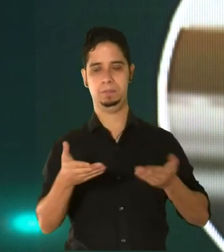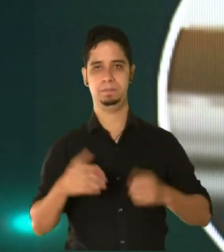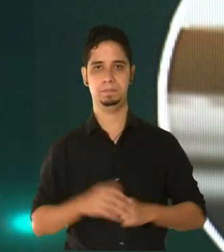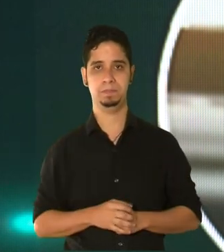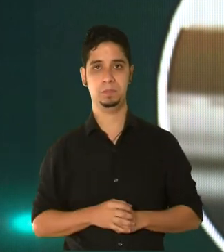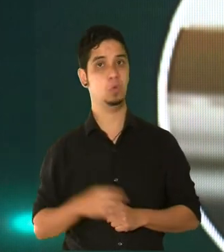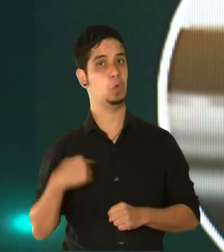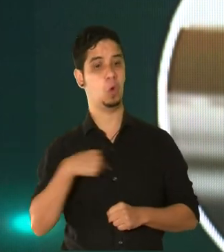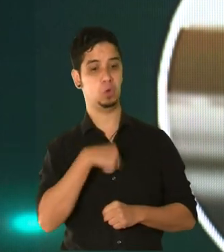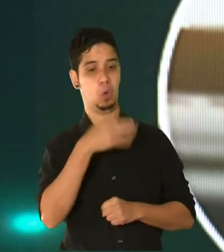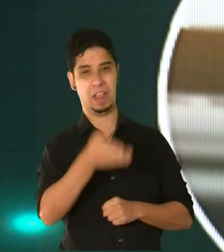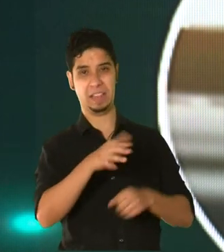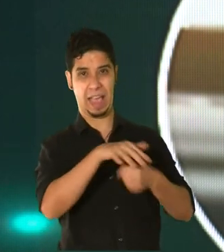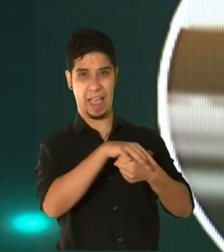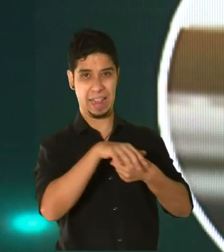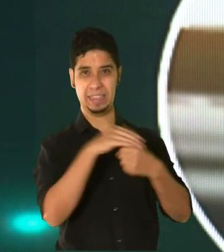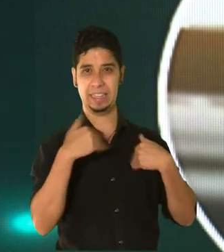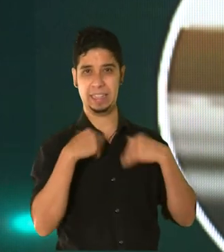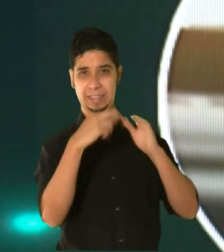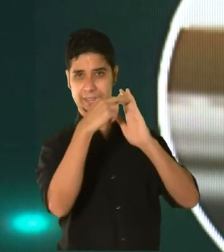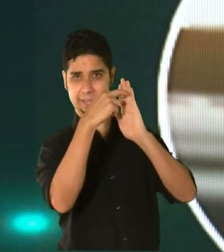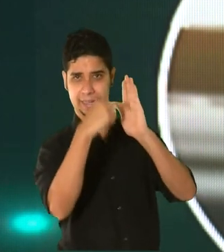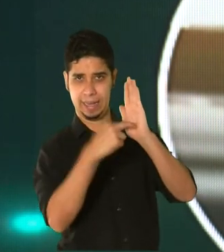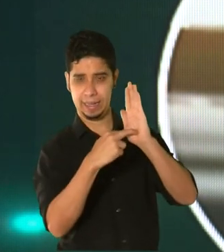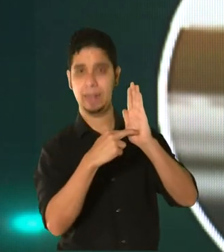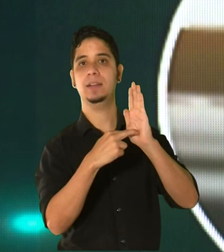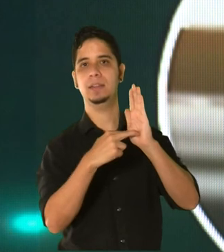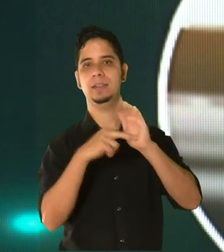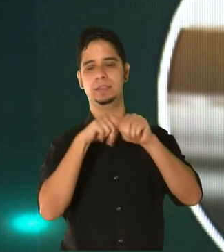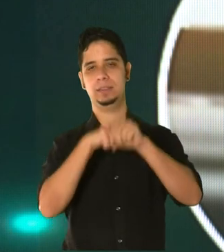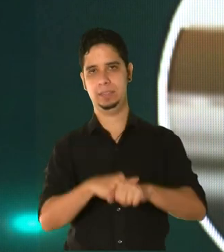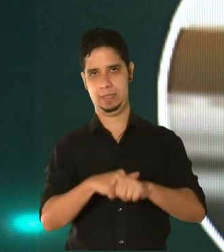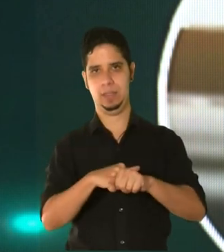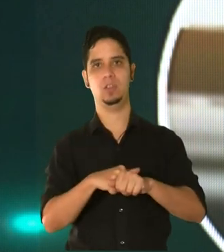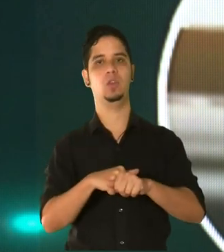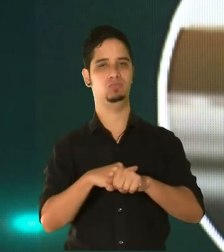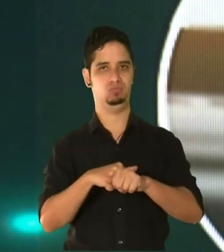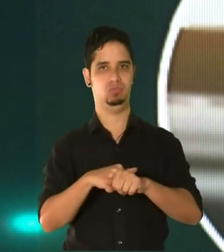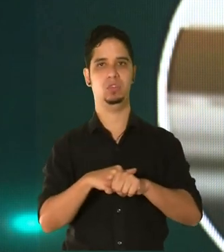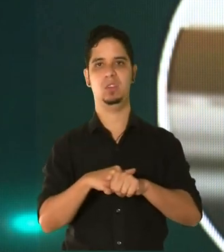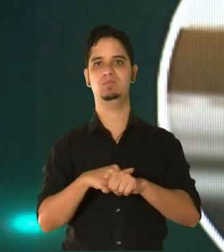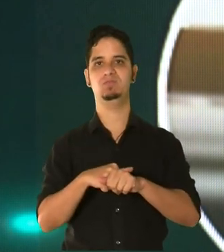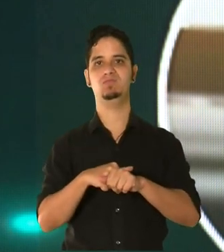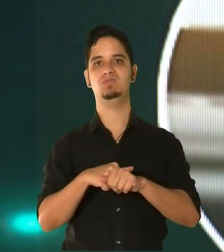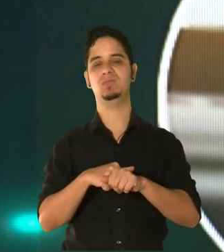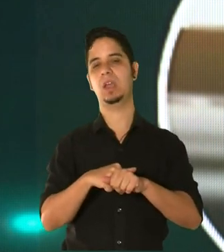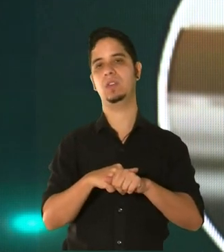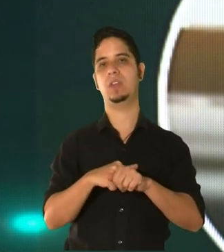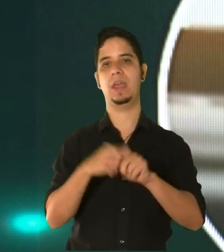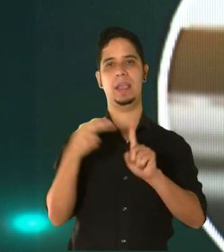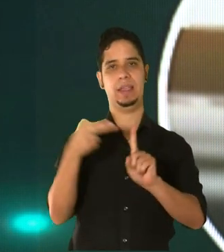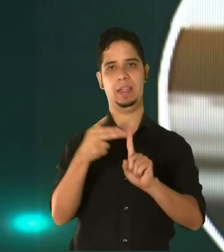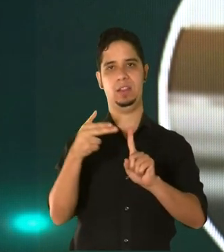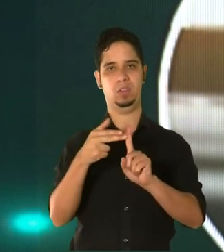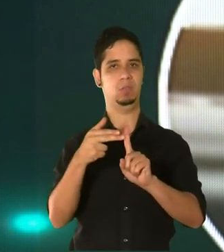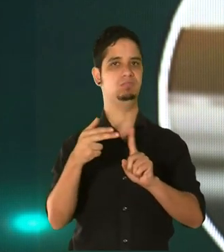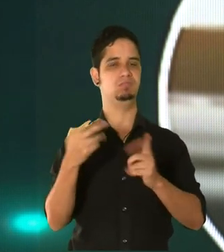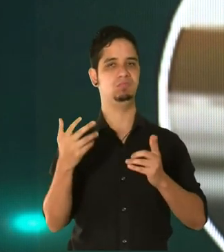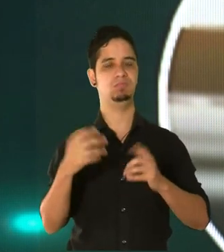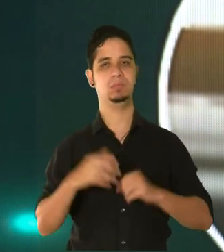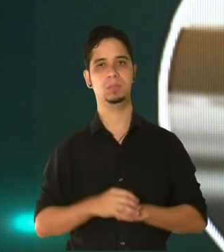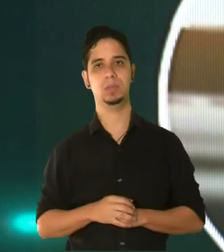estándares que van acorde con la marca hilton para que el departamento de housekeeping por ejemplo que limpia las habitaciones